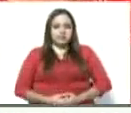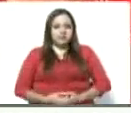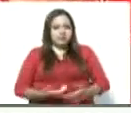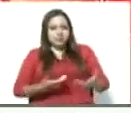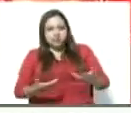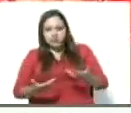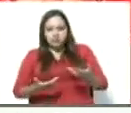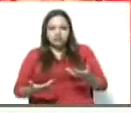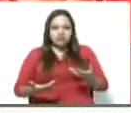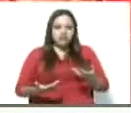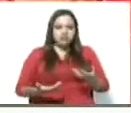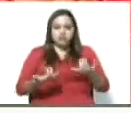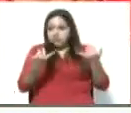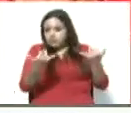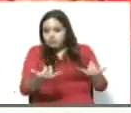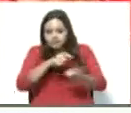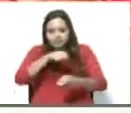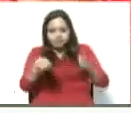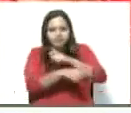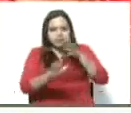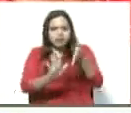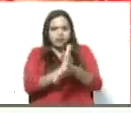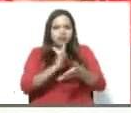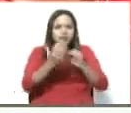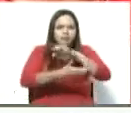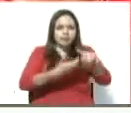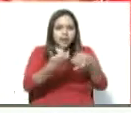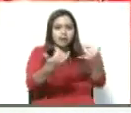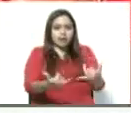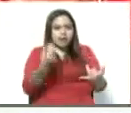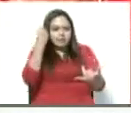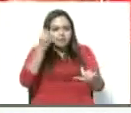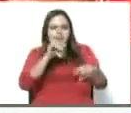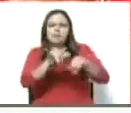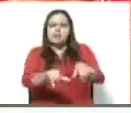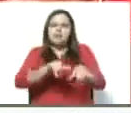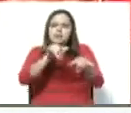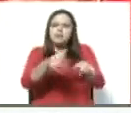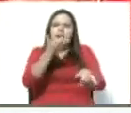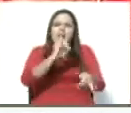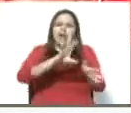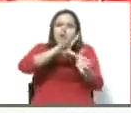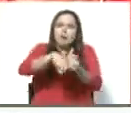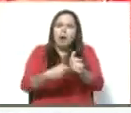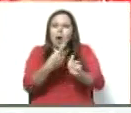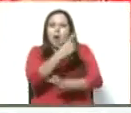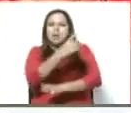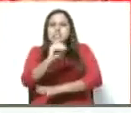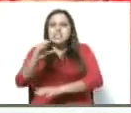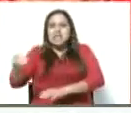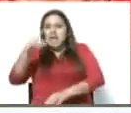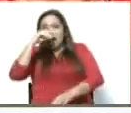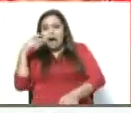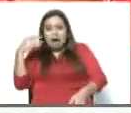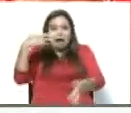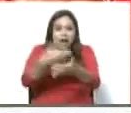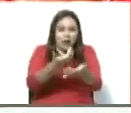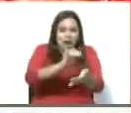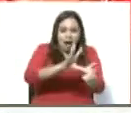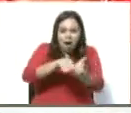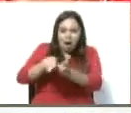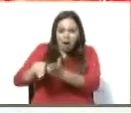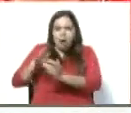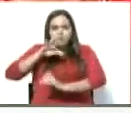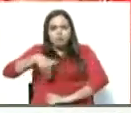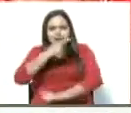en la situación en que lo tiene. Que creen que la derecha, lo mismo de siempre, lo mismo que han robado durante 100 años al país, pueden